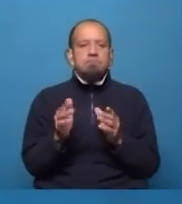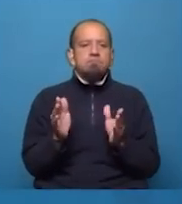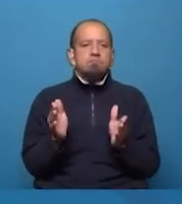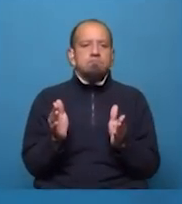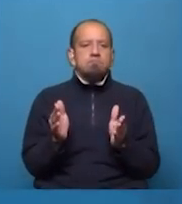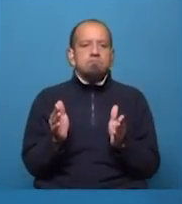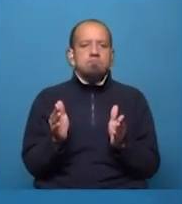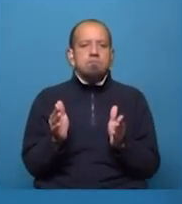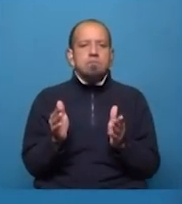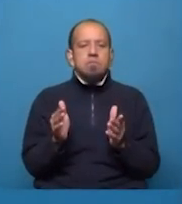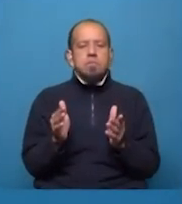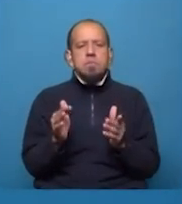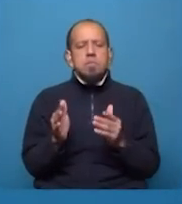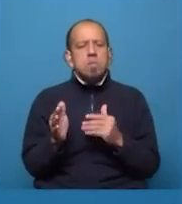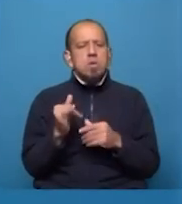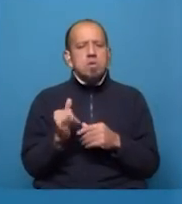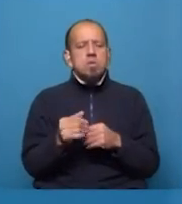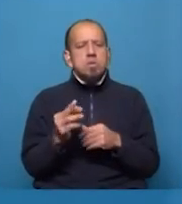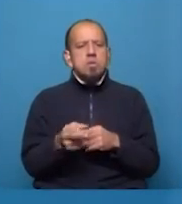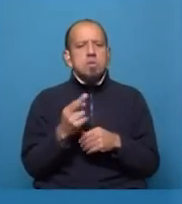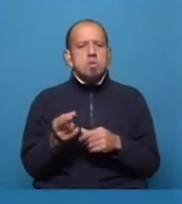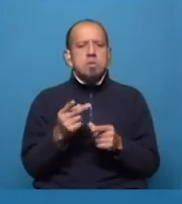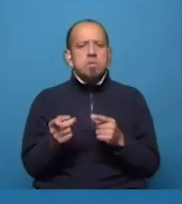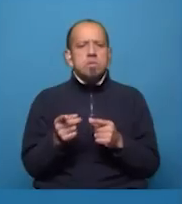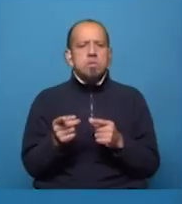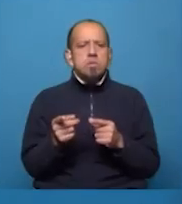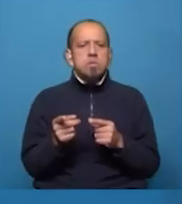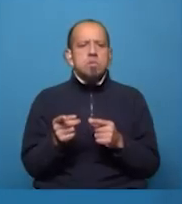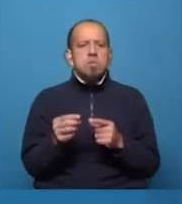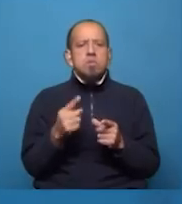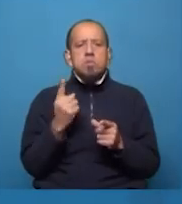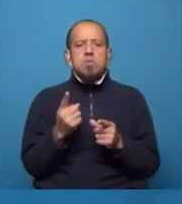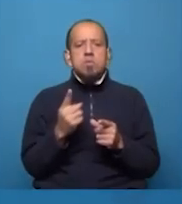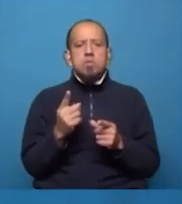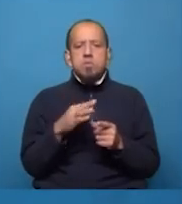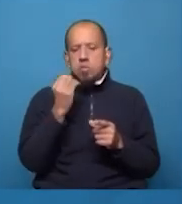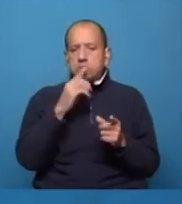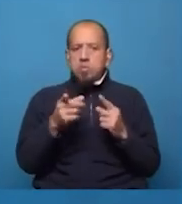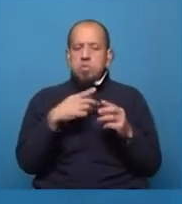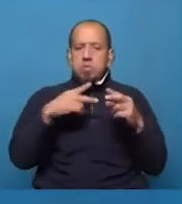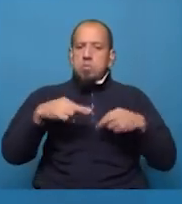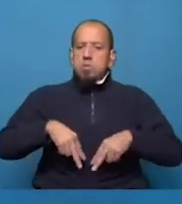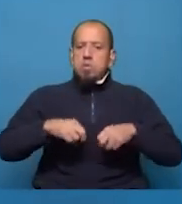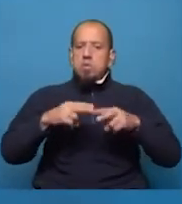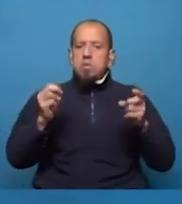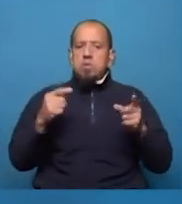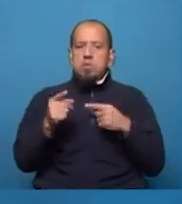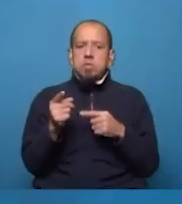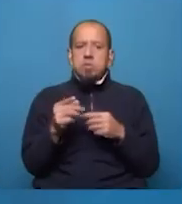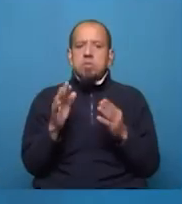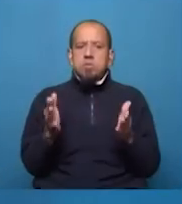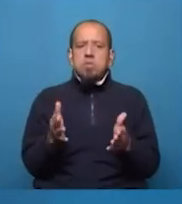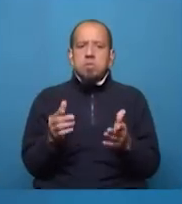a lo que lo que llama la atención es la que es una de las mejores investigaciones que yo he visto desde el punto de vista que es muy